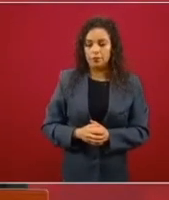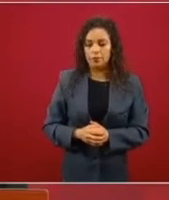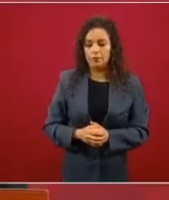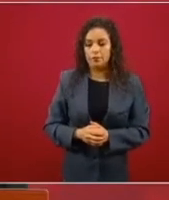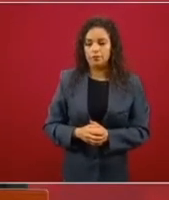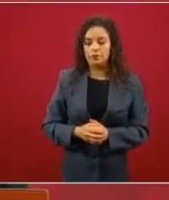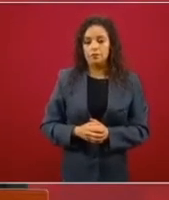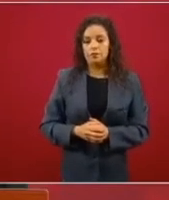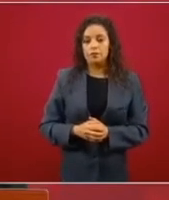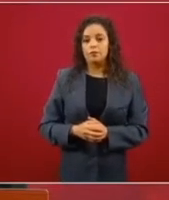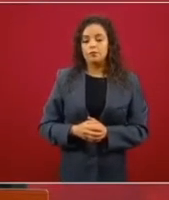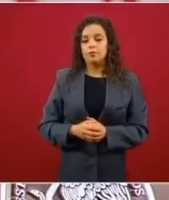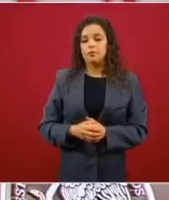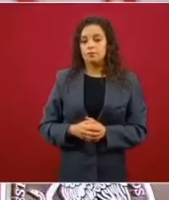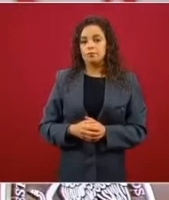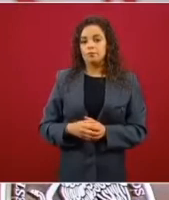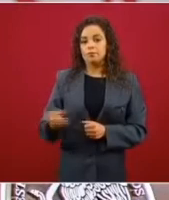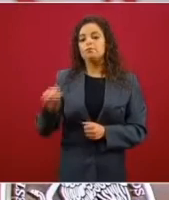Conferencia de prensa.